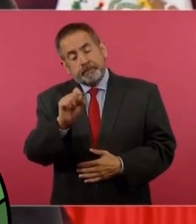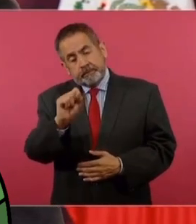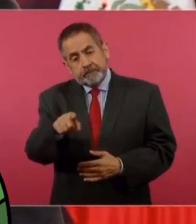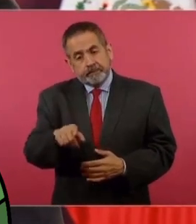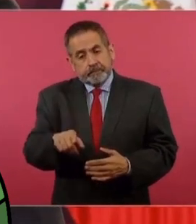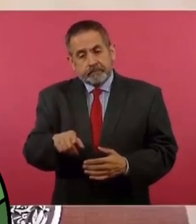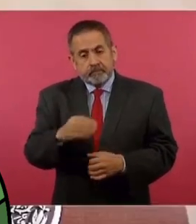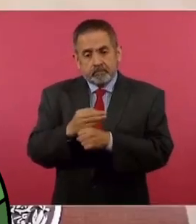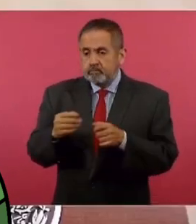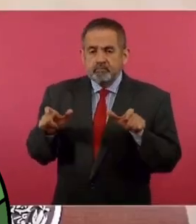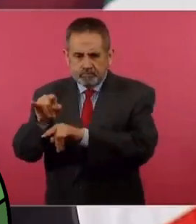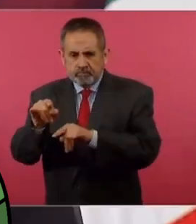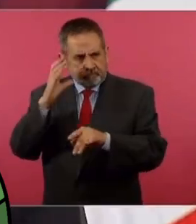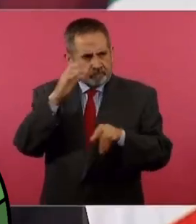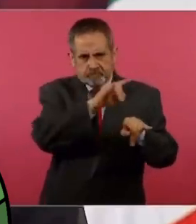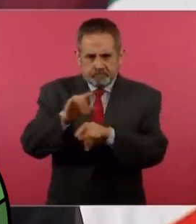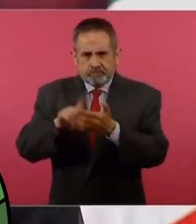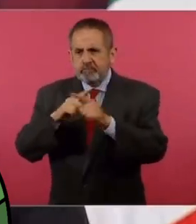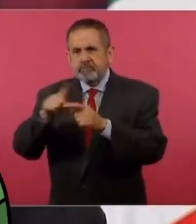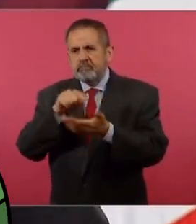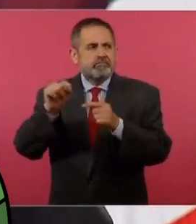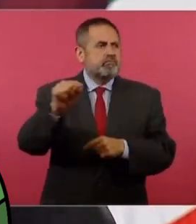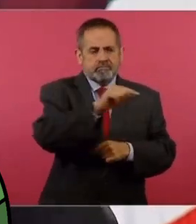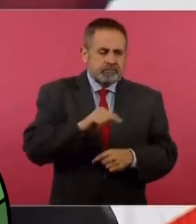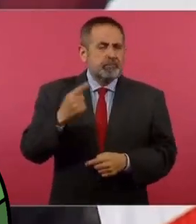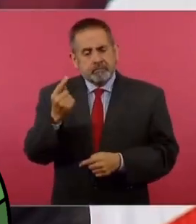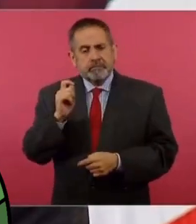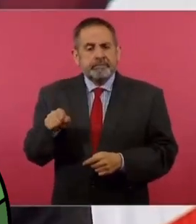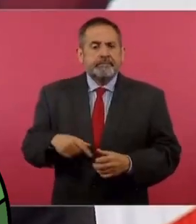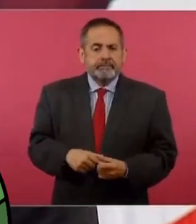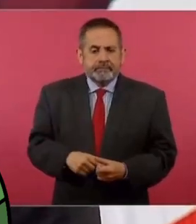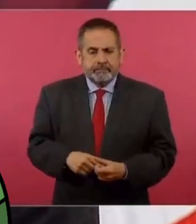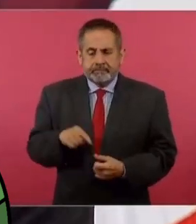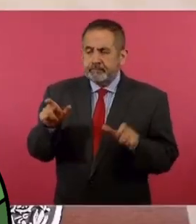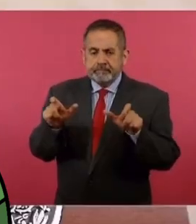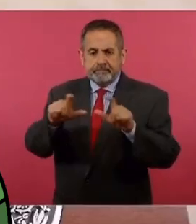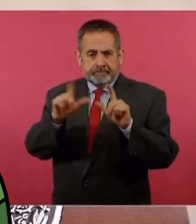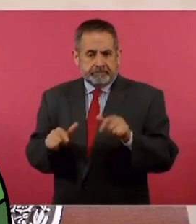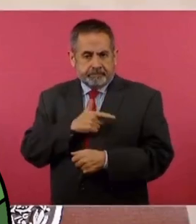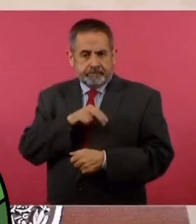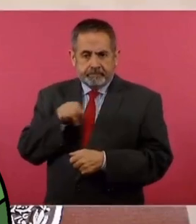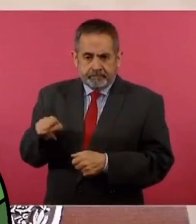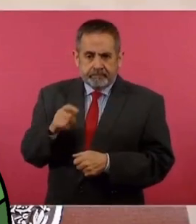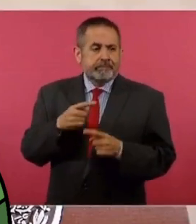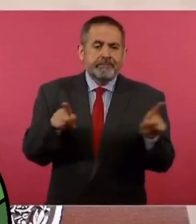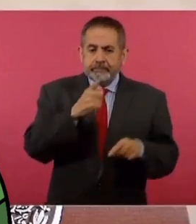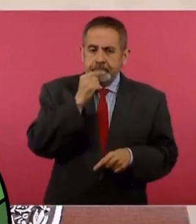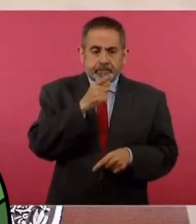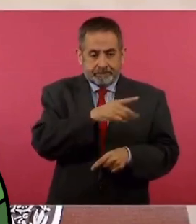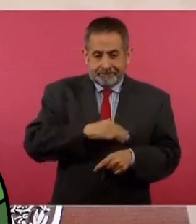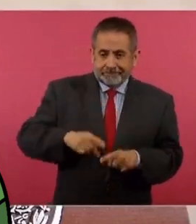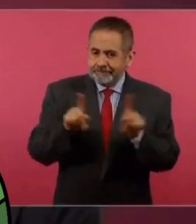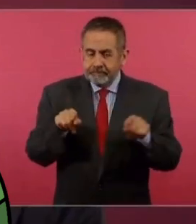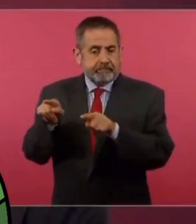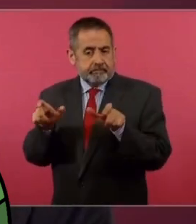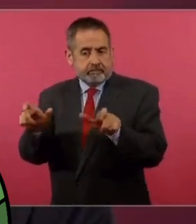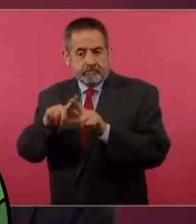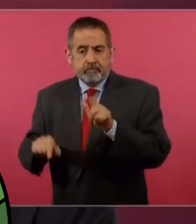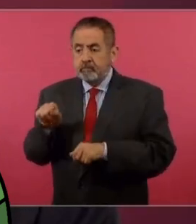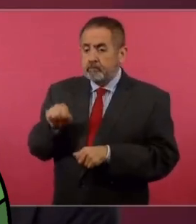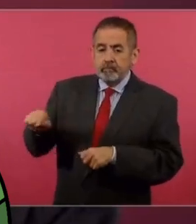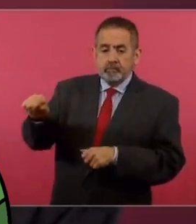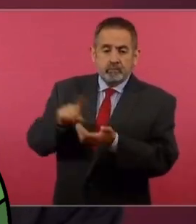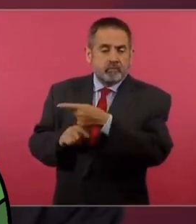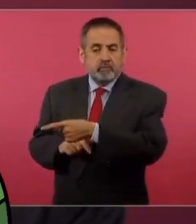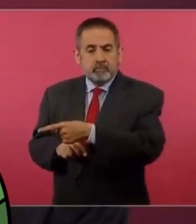se está consolidando la guardia nacional y una de las cosas que tiene la guardia a diferencia de las policías municipales es que los